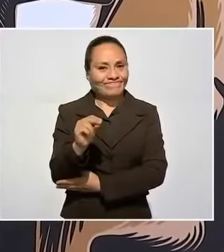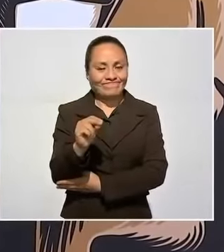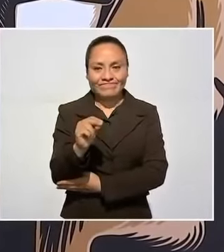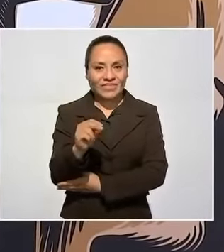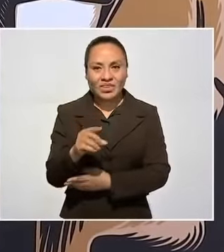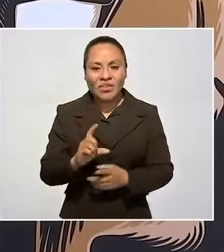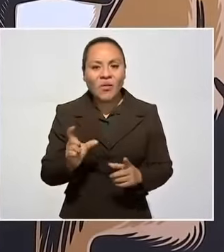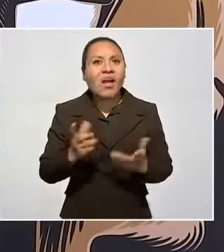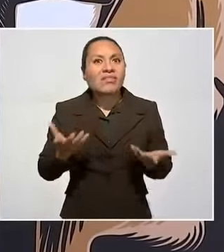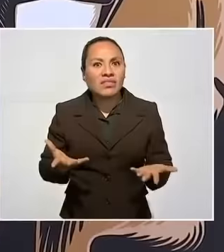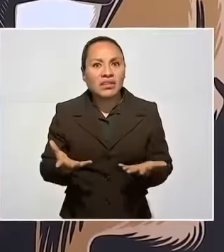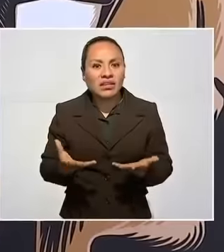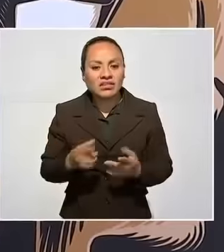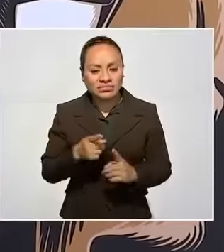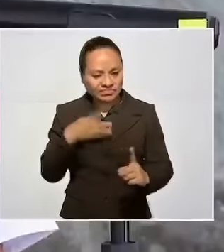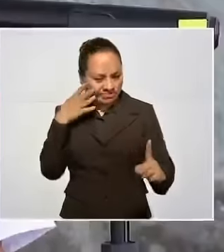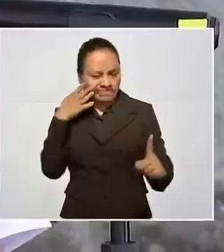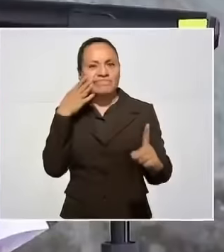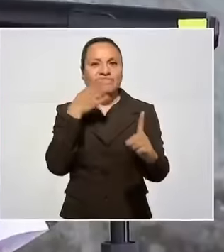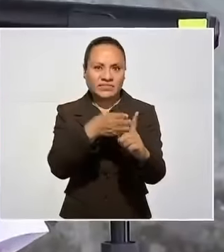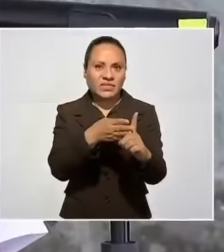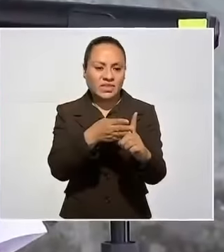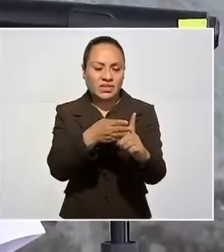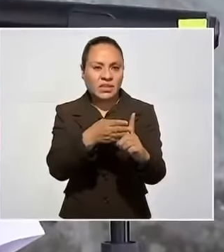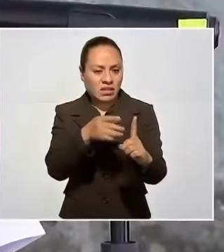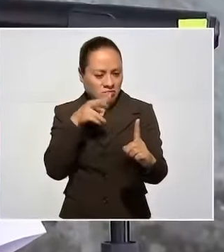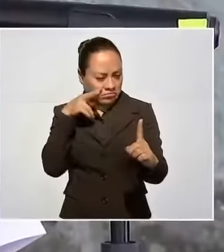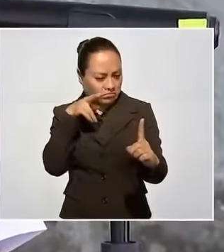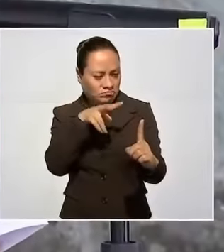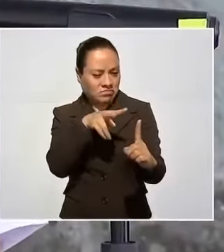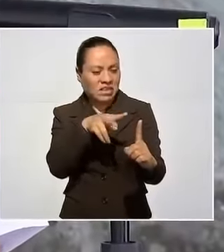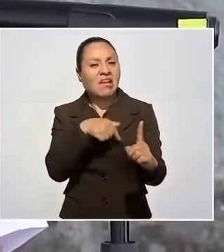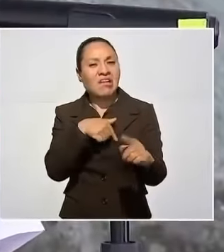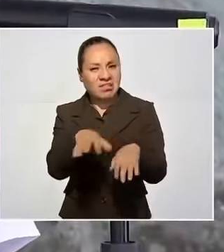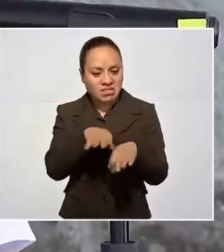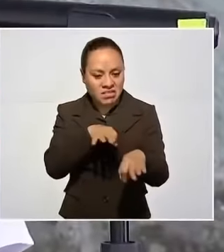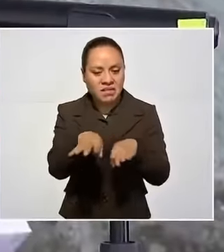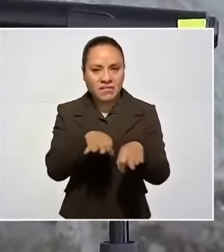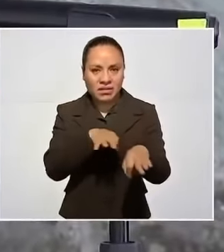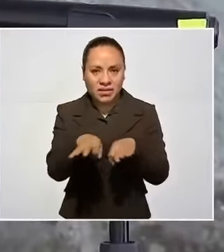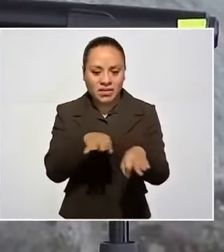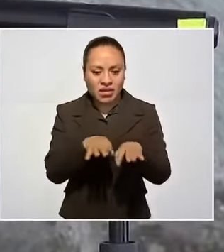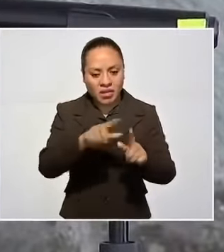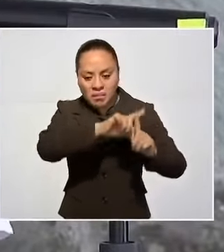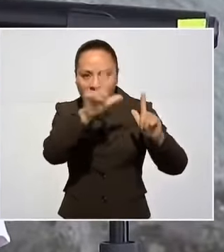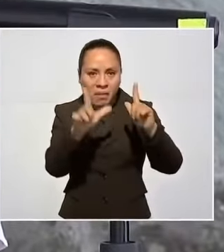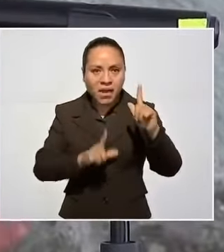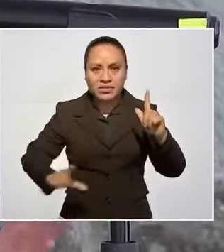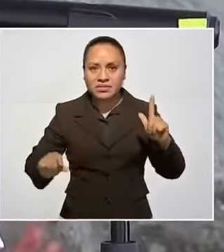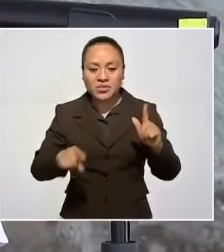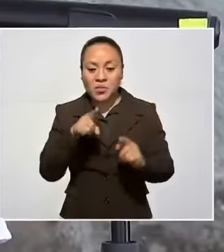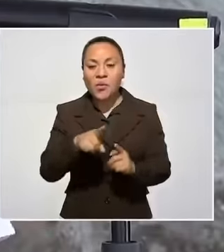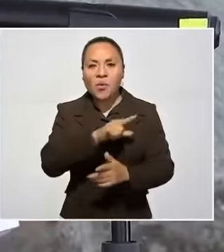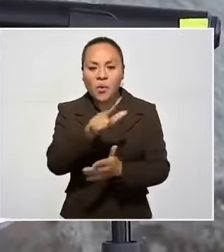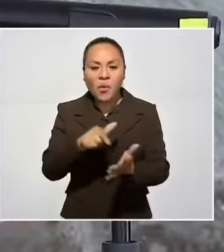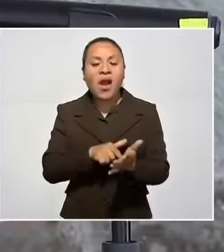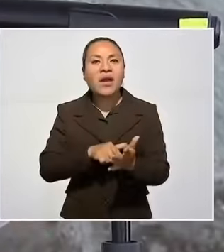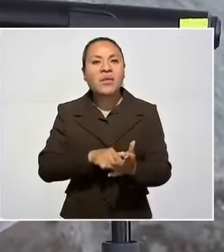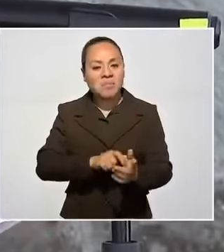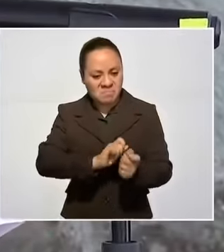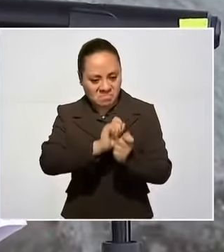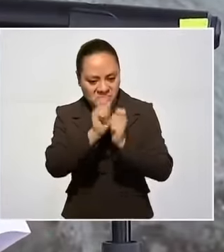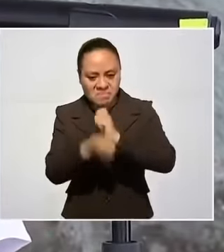cuando se lleva fijo el objetivo de trabajar por hacer del país un lugar mejor.